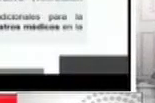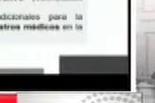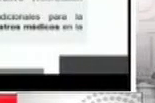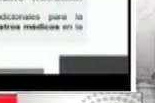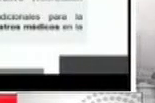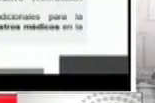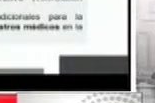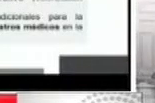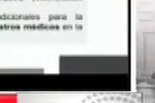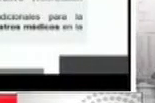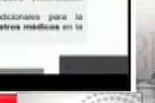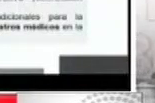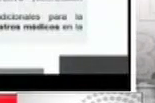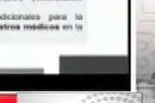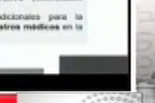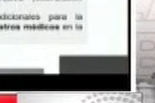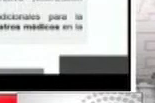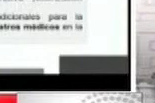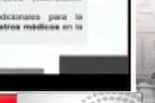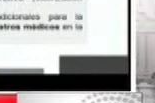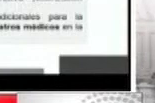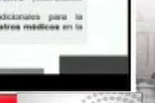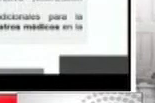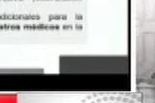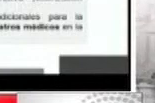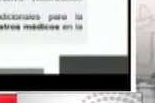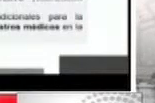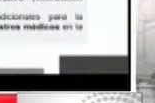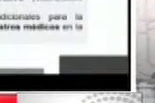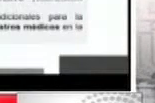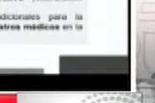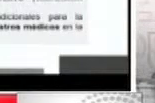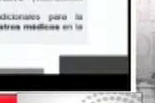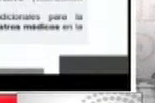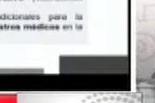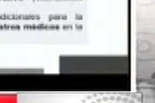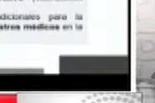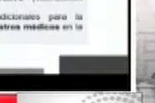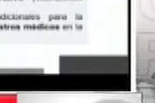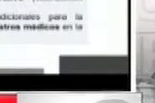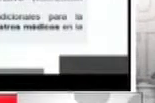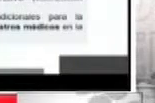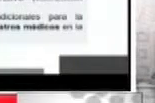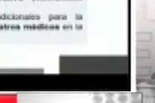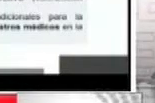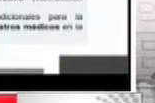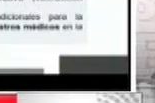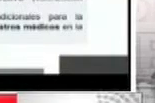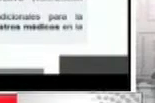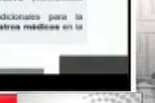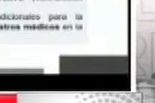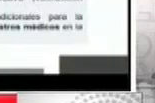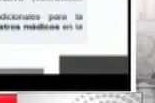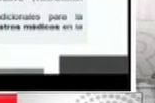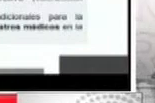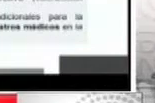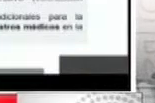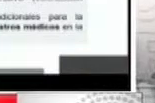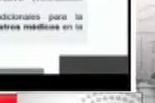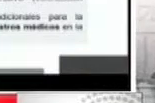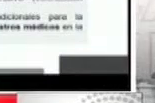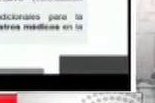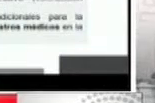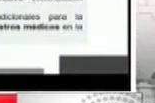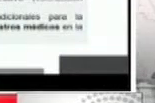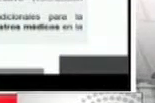no se cumplía, ni siquiera con el tercer tramo acordado. Entonces, esto es parte de